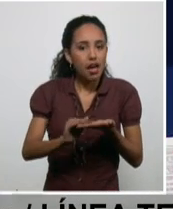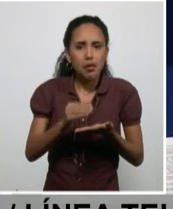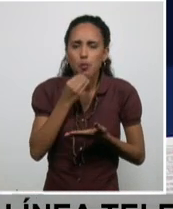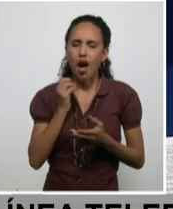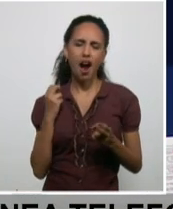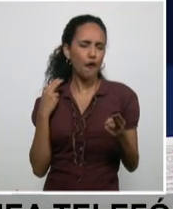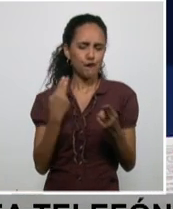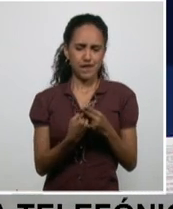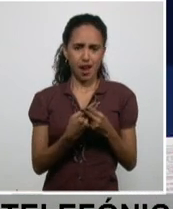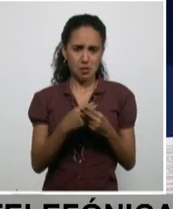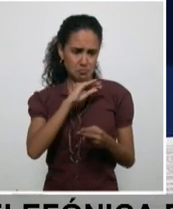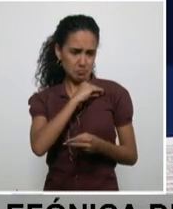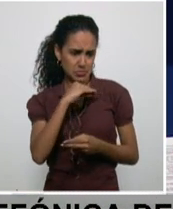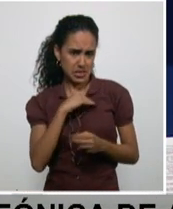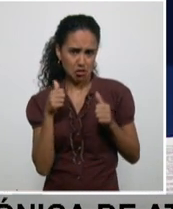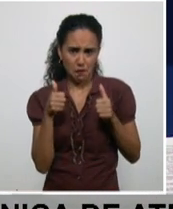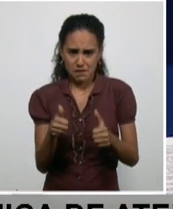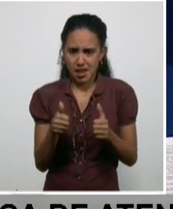confiar